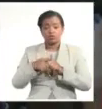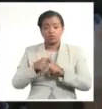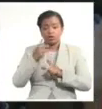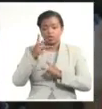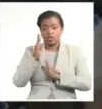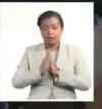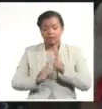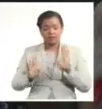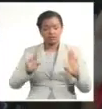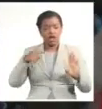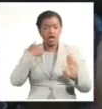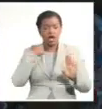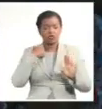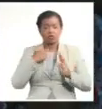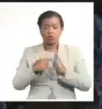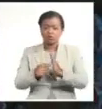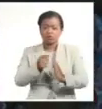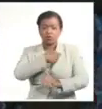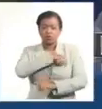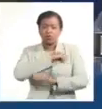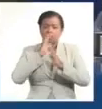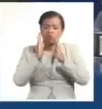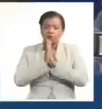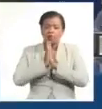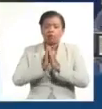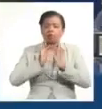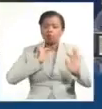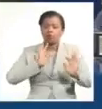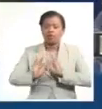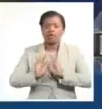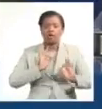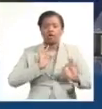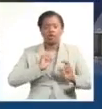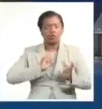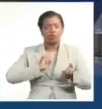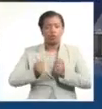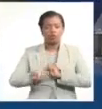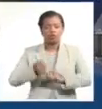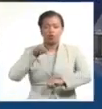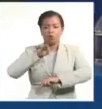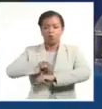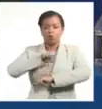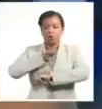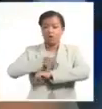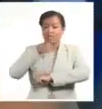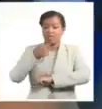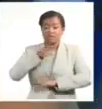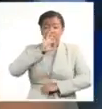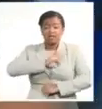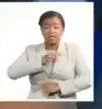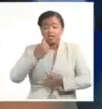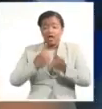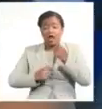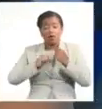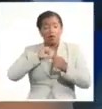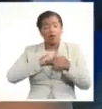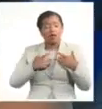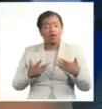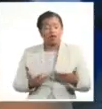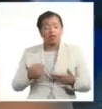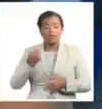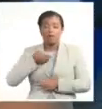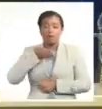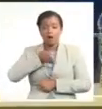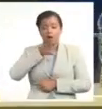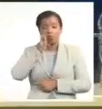lo que exhortó a la población a extremar las medidas de control del vector y acudir de inmediato al médico ante síntomas y signos de